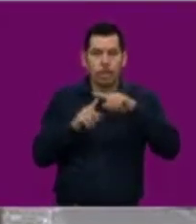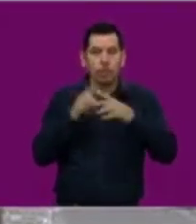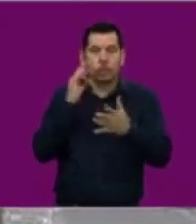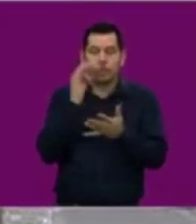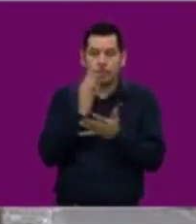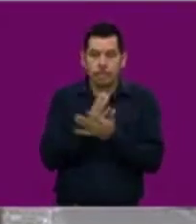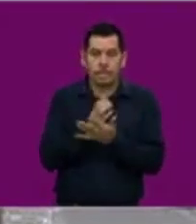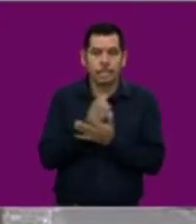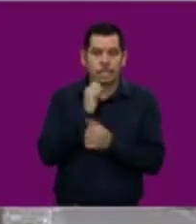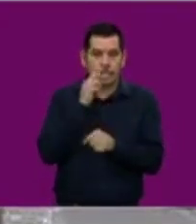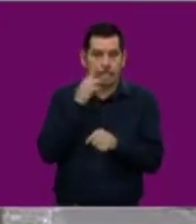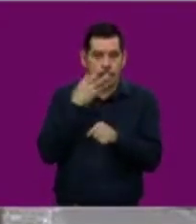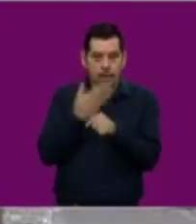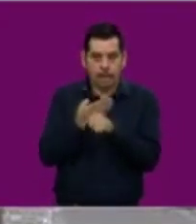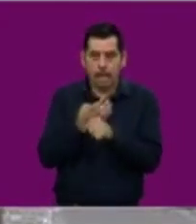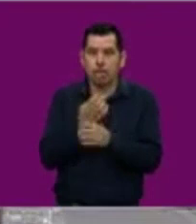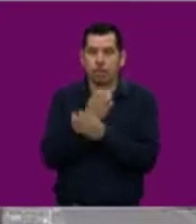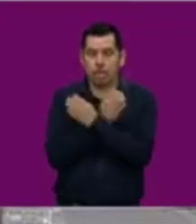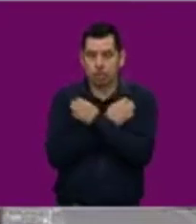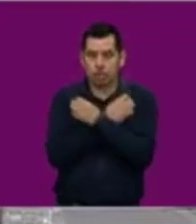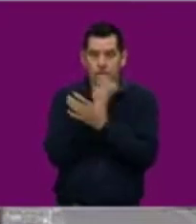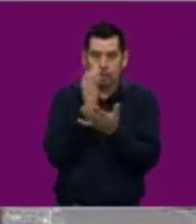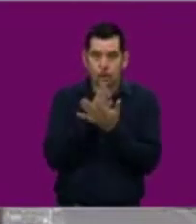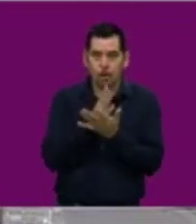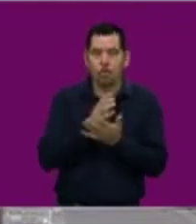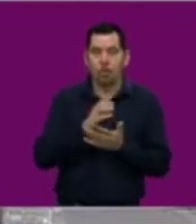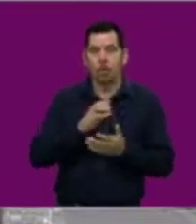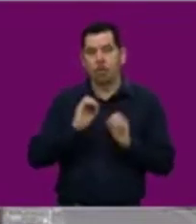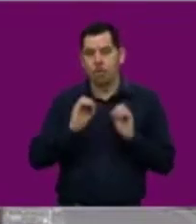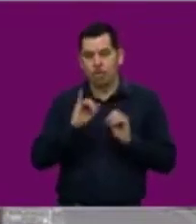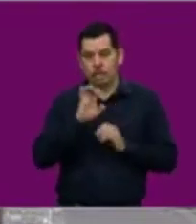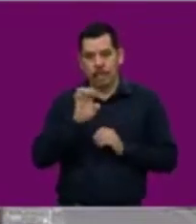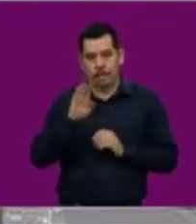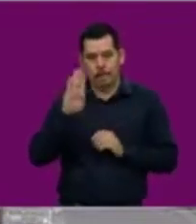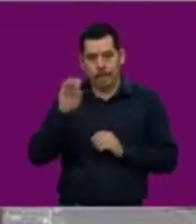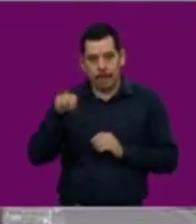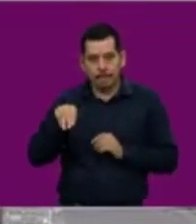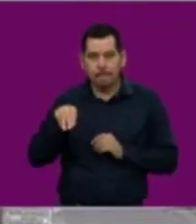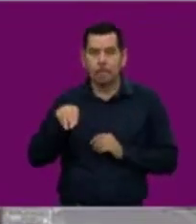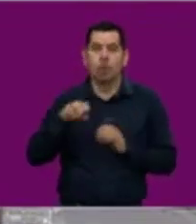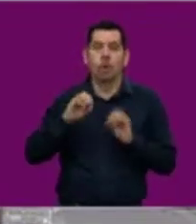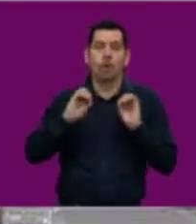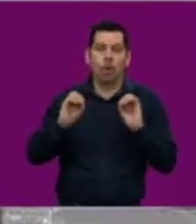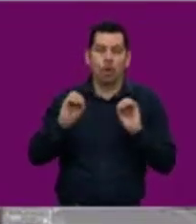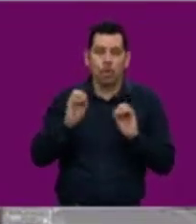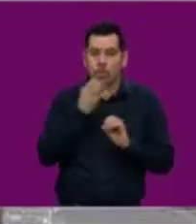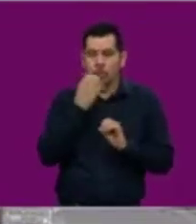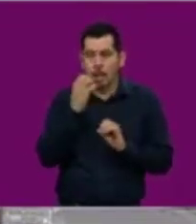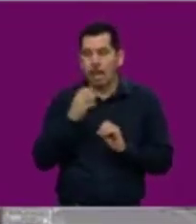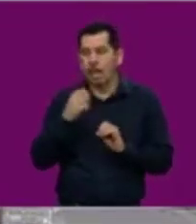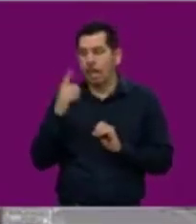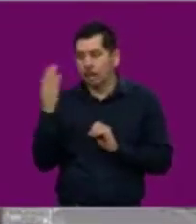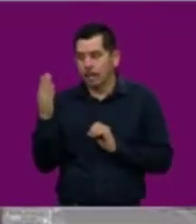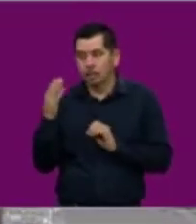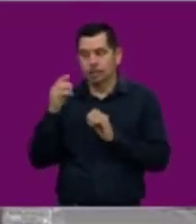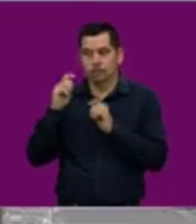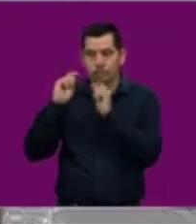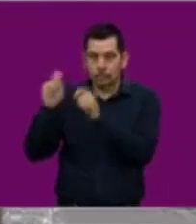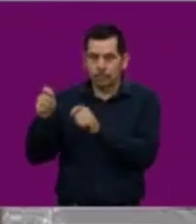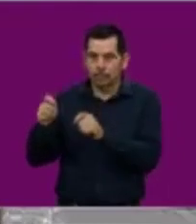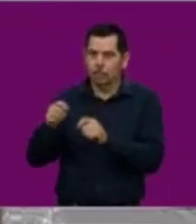educación ni del iebem ni de alguna institución de educación superior es de un conjunto de instituciones